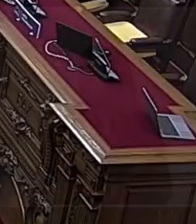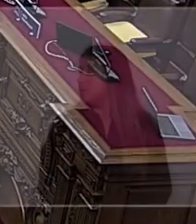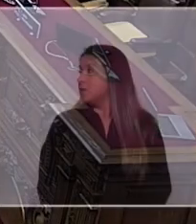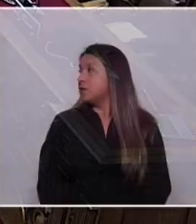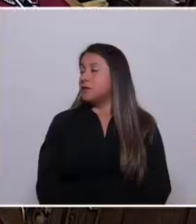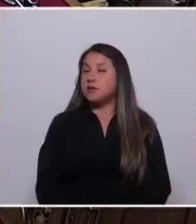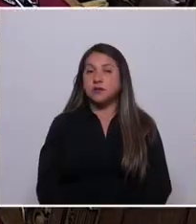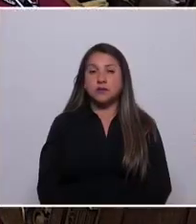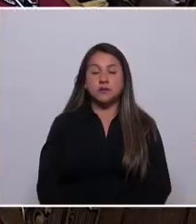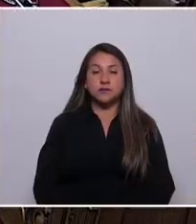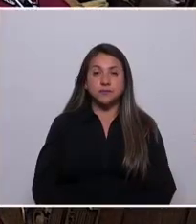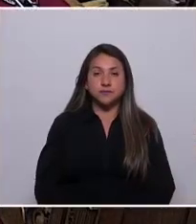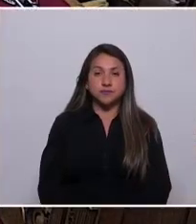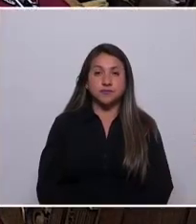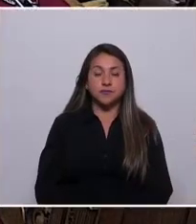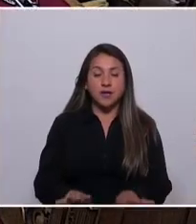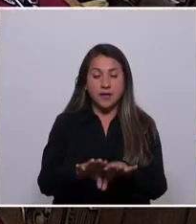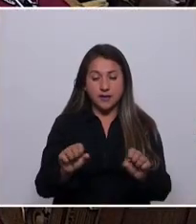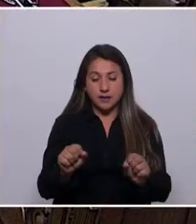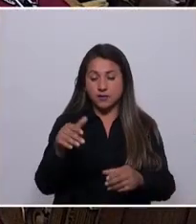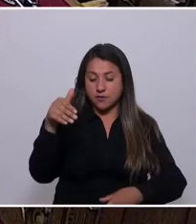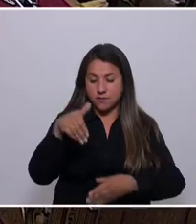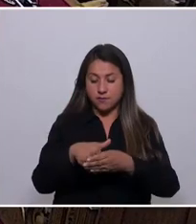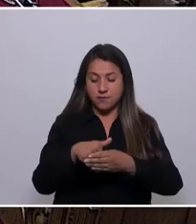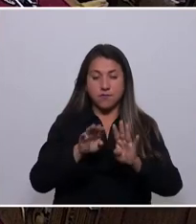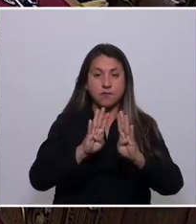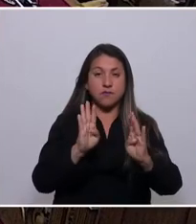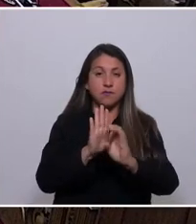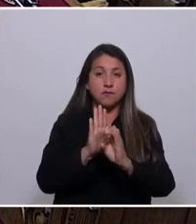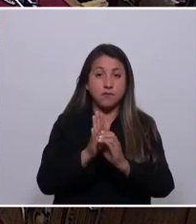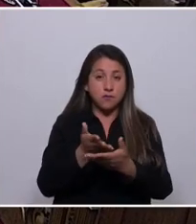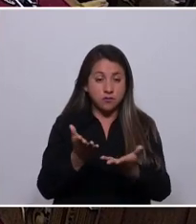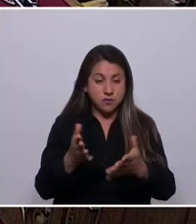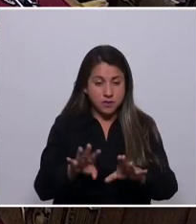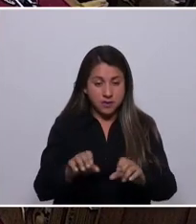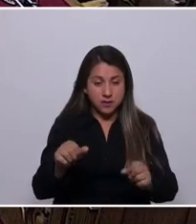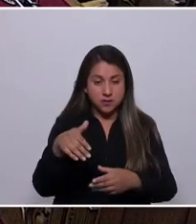Han emitido su voto, señoras y señores convencionales.